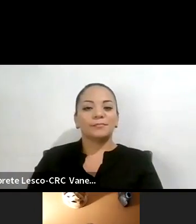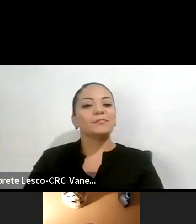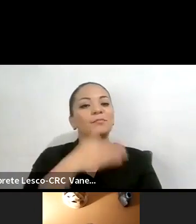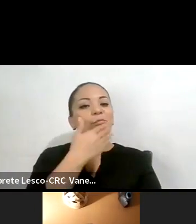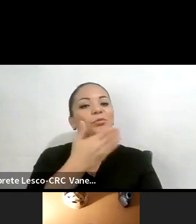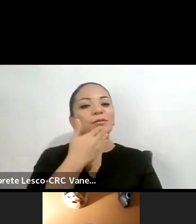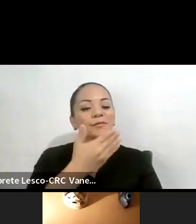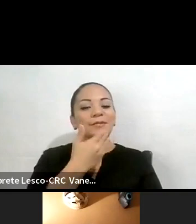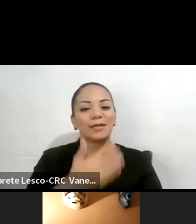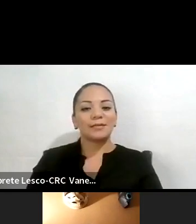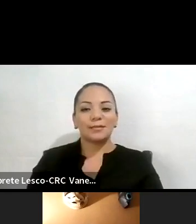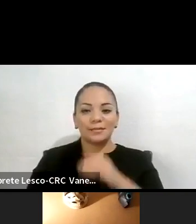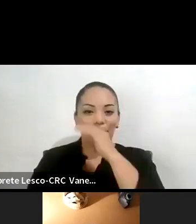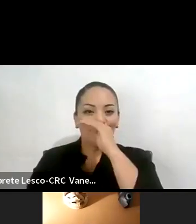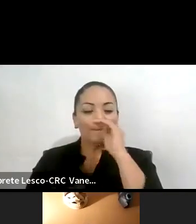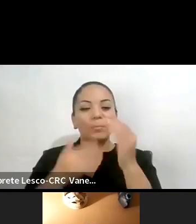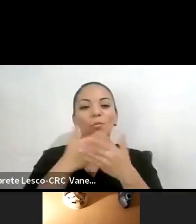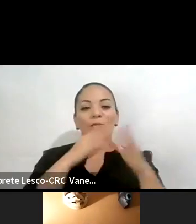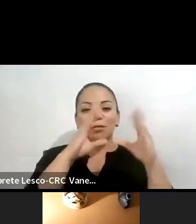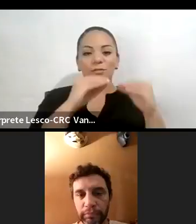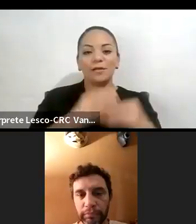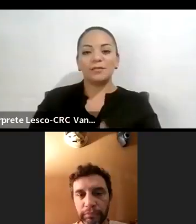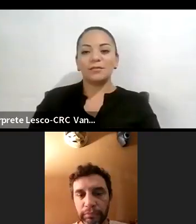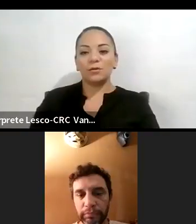Muchísimas gracias. Buenas noches.